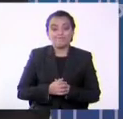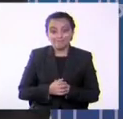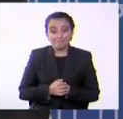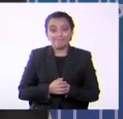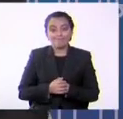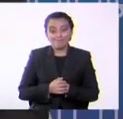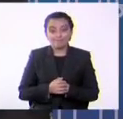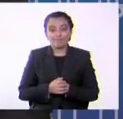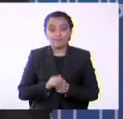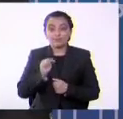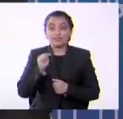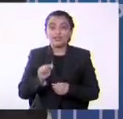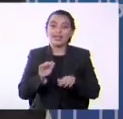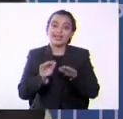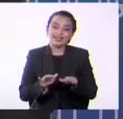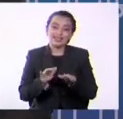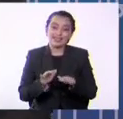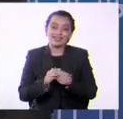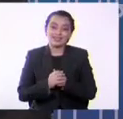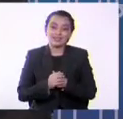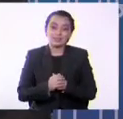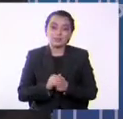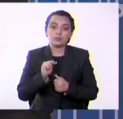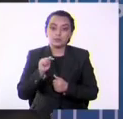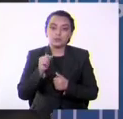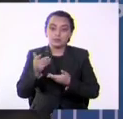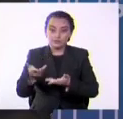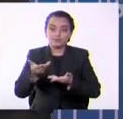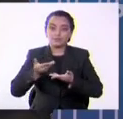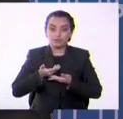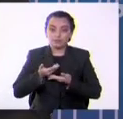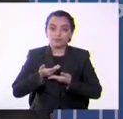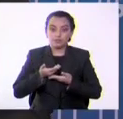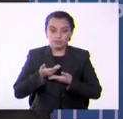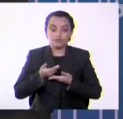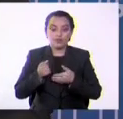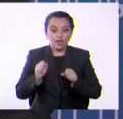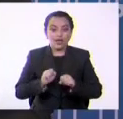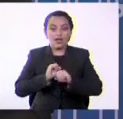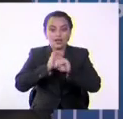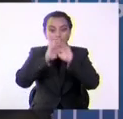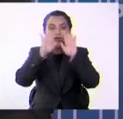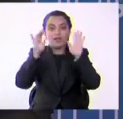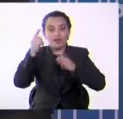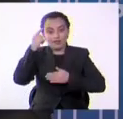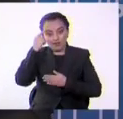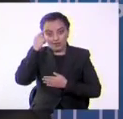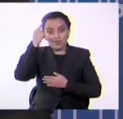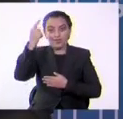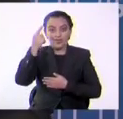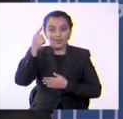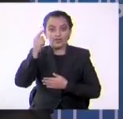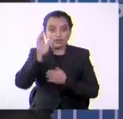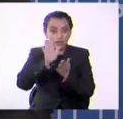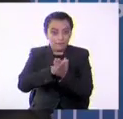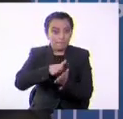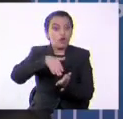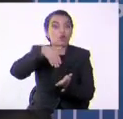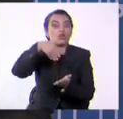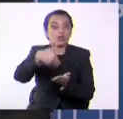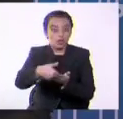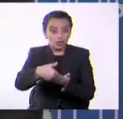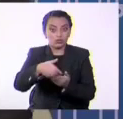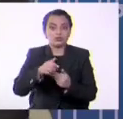esos valiosos aportes que sin lugar a dudas nos han ayudado a aclarar las ideas sobre el megaproyecto y cómo